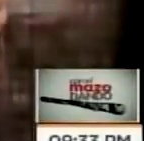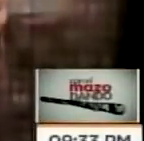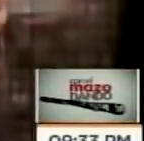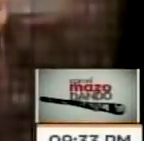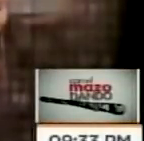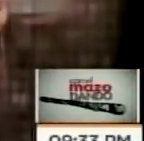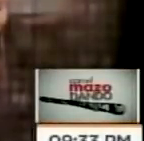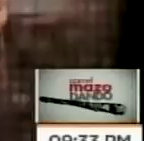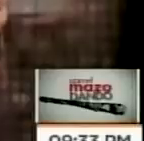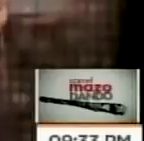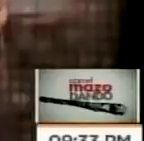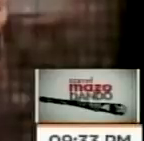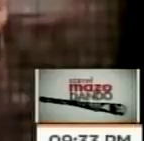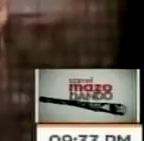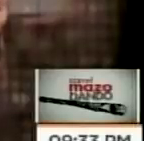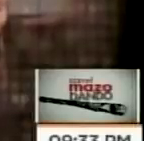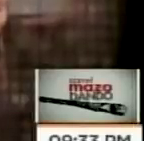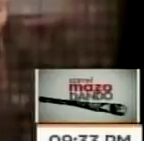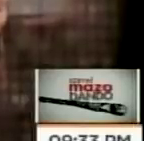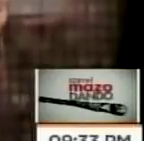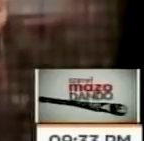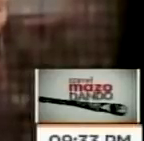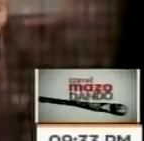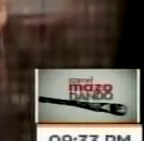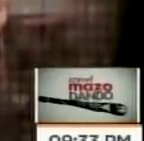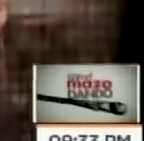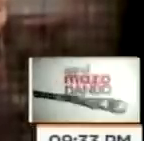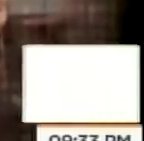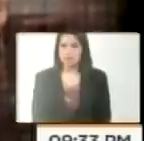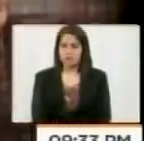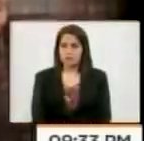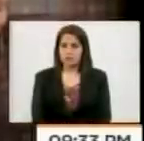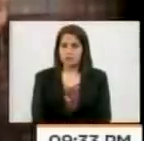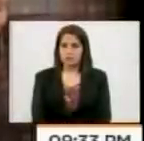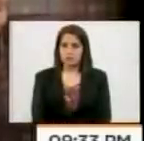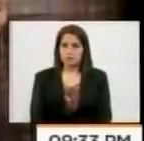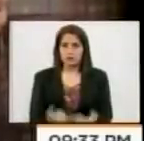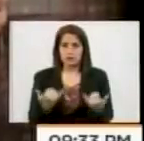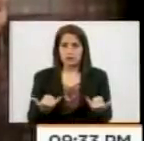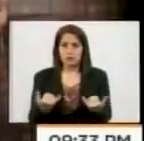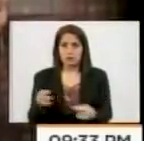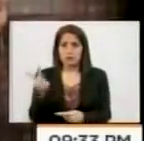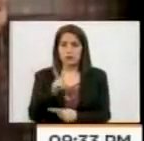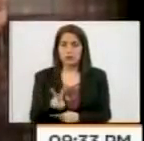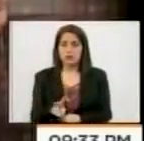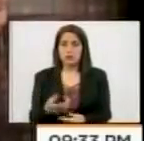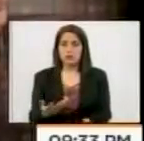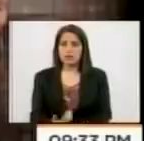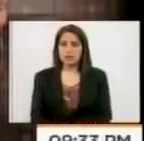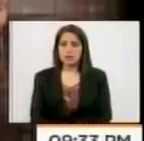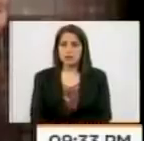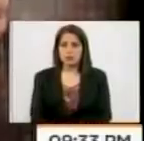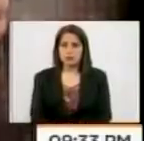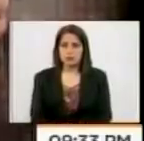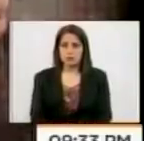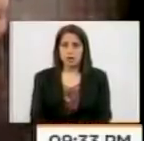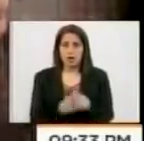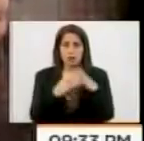Bueno, buenas noches a toda Venezuela, buenas noches a los venezolanos, las venezolanas que